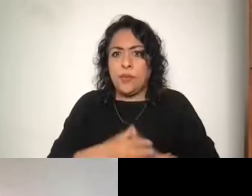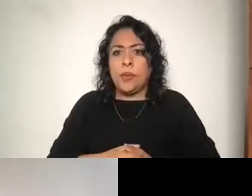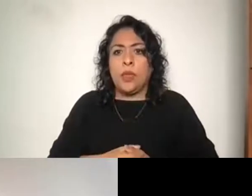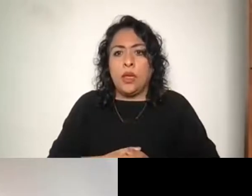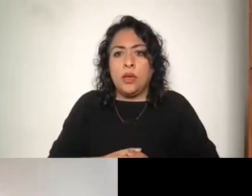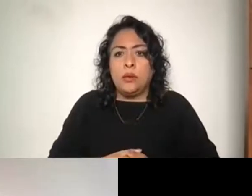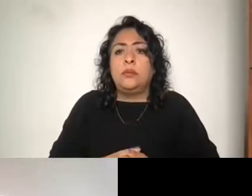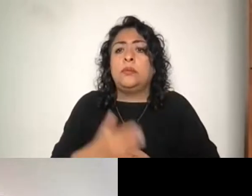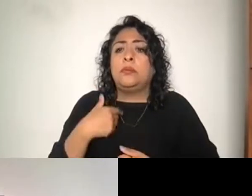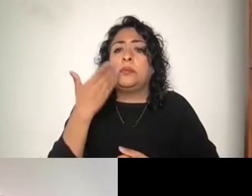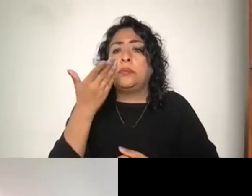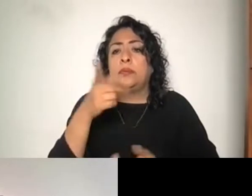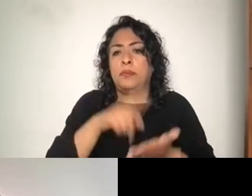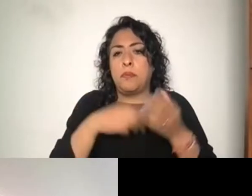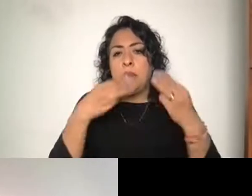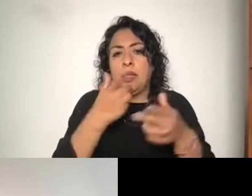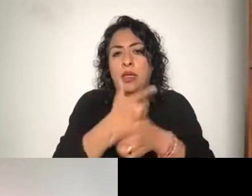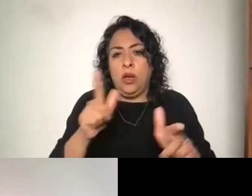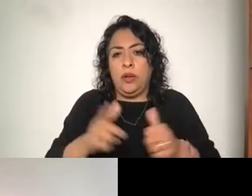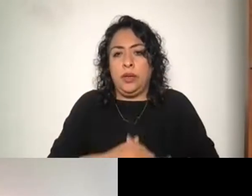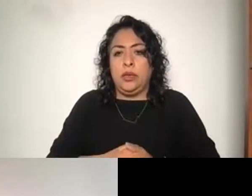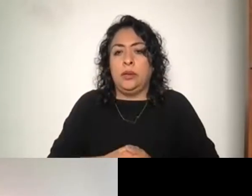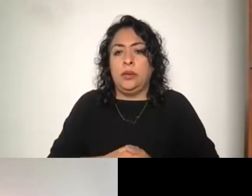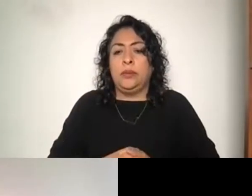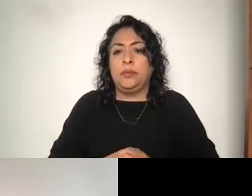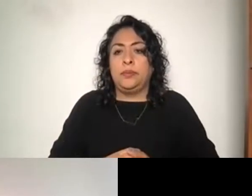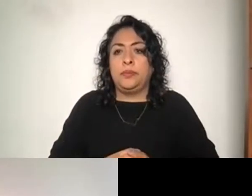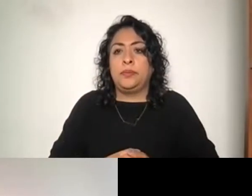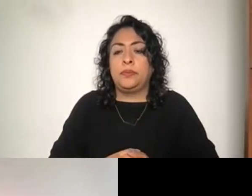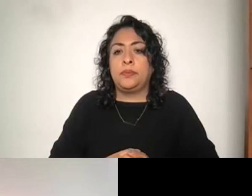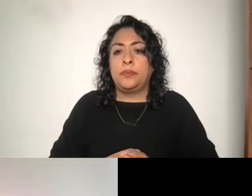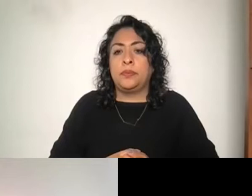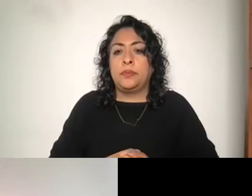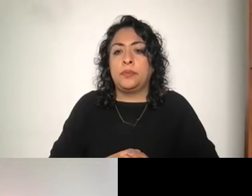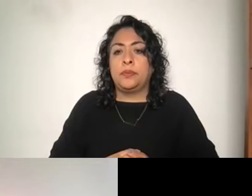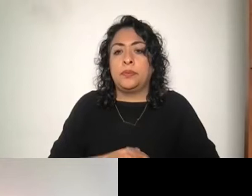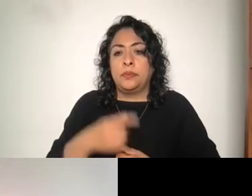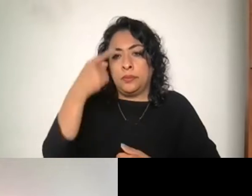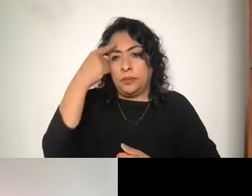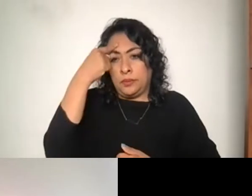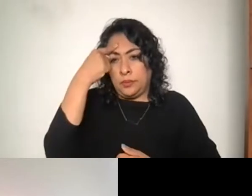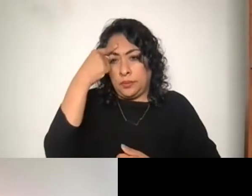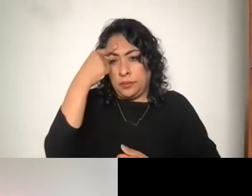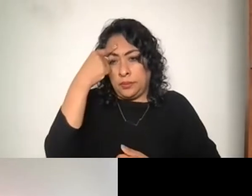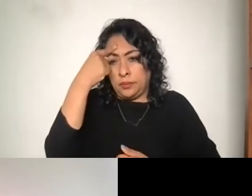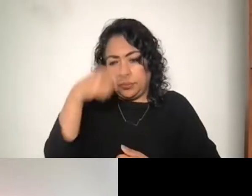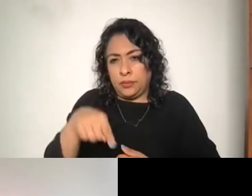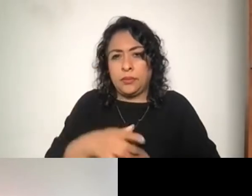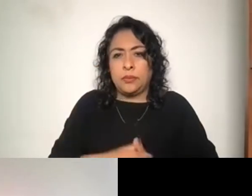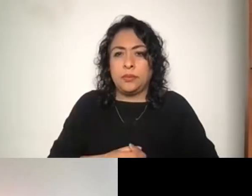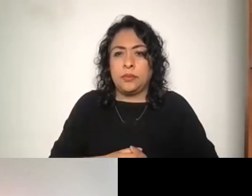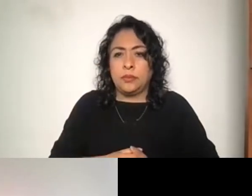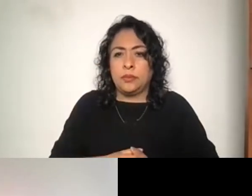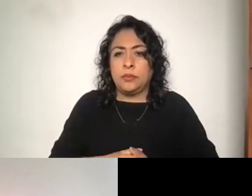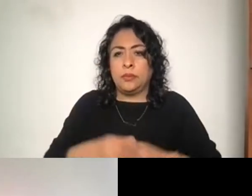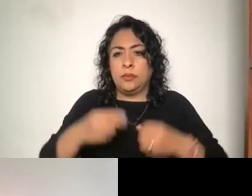pedirlo directamente en Mercado Libre. Y para lo que tiene que ver con Mercado